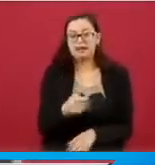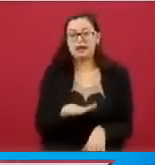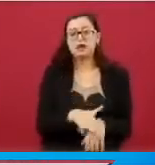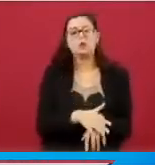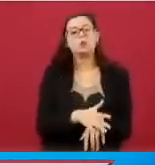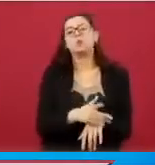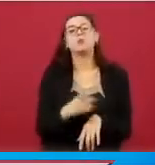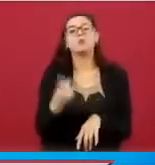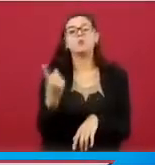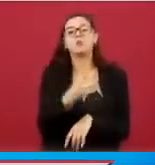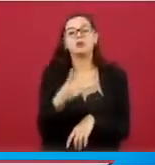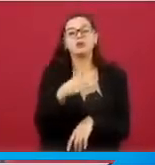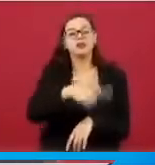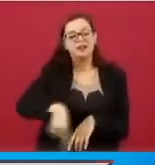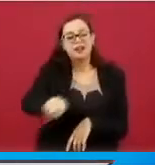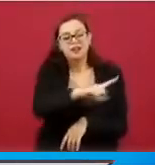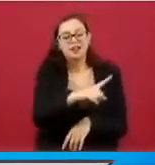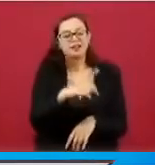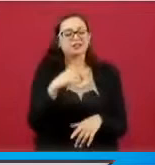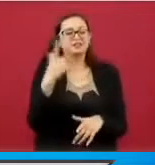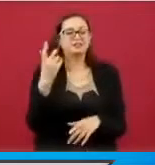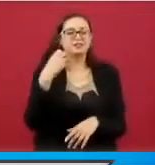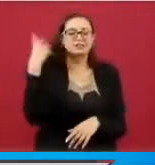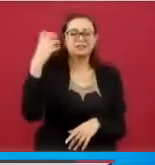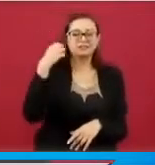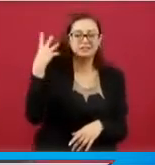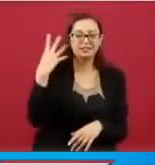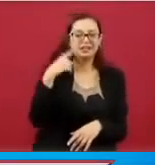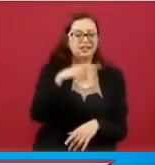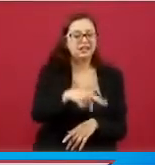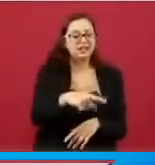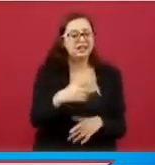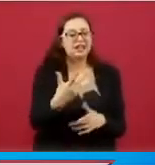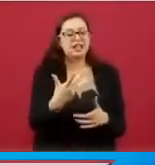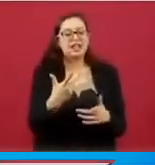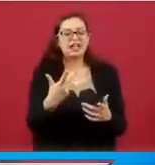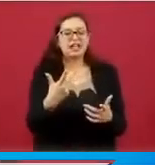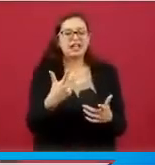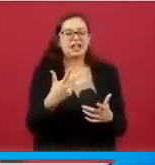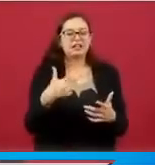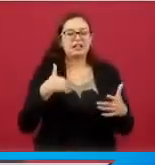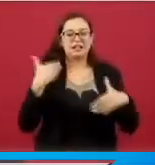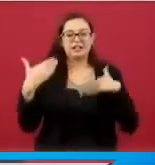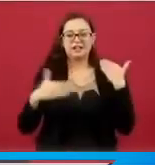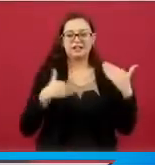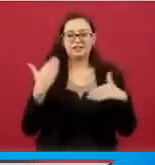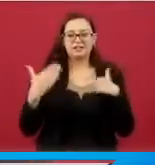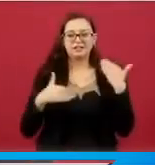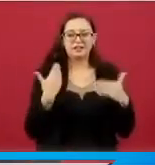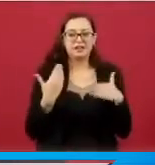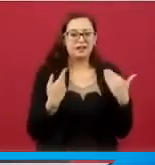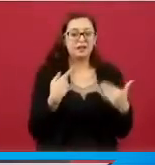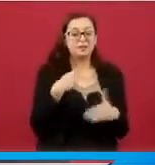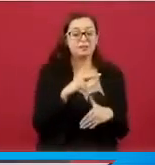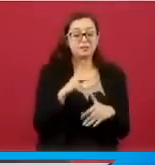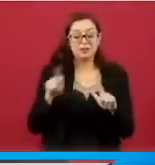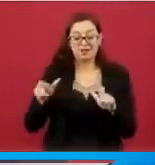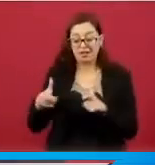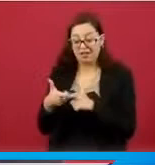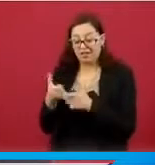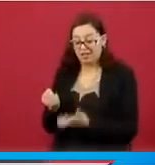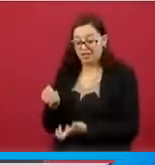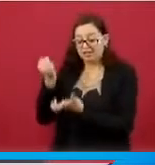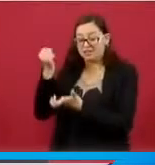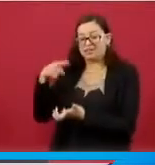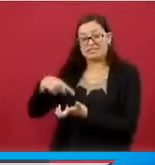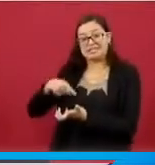están firmados, ya no será posible continuar. La mayoría de estos contratos se financiaban con el Fondo de Fomento al Turismo, y estos contratos están